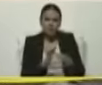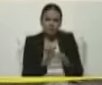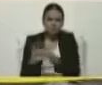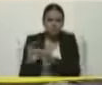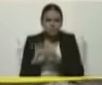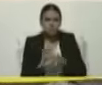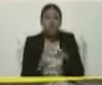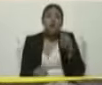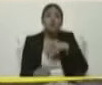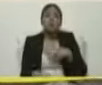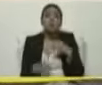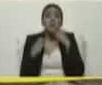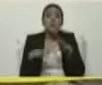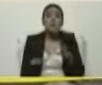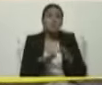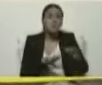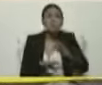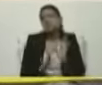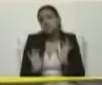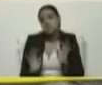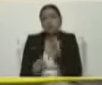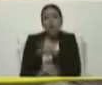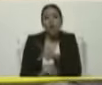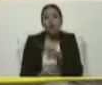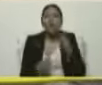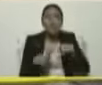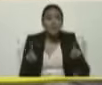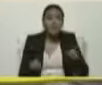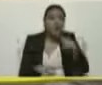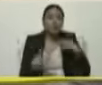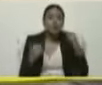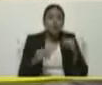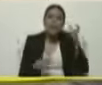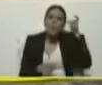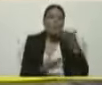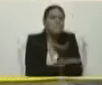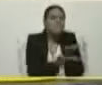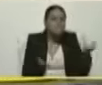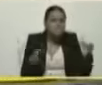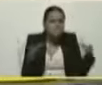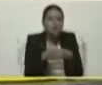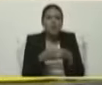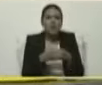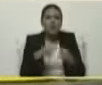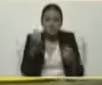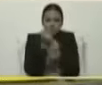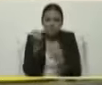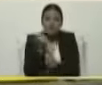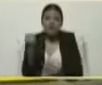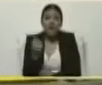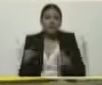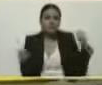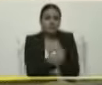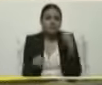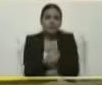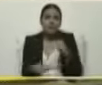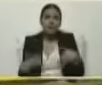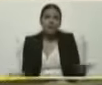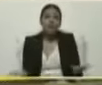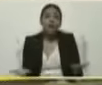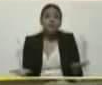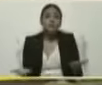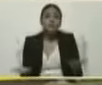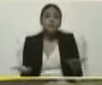Podemos perder un municipio, pero el pueblo está ahí, en la base, trabajando. Y así